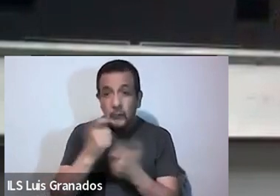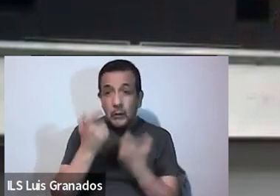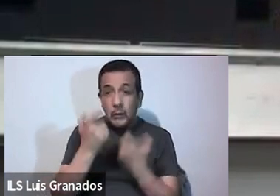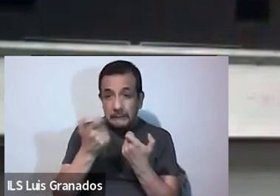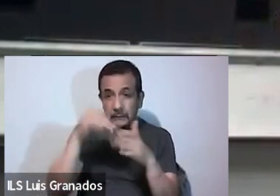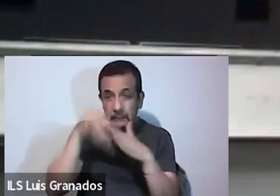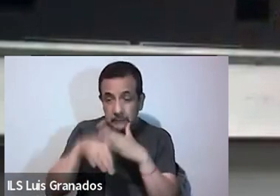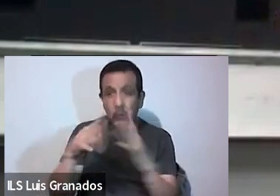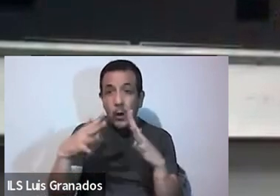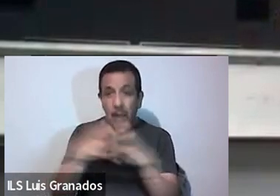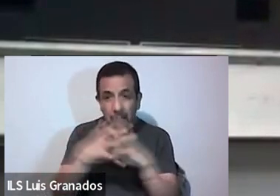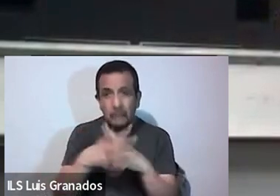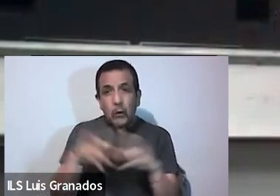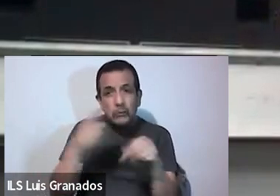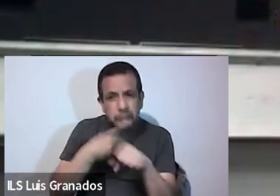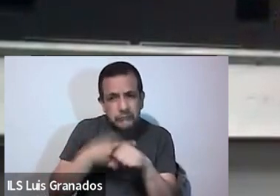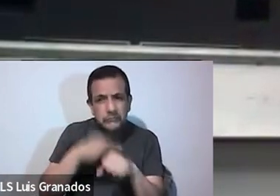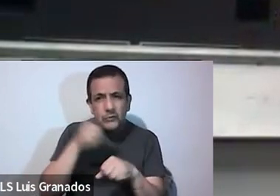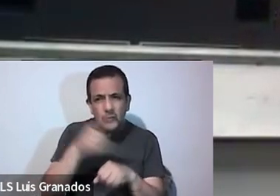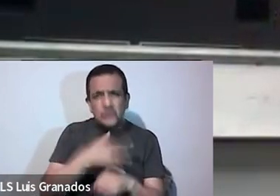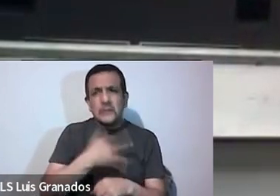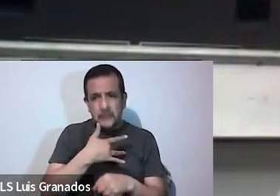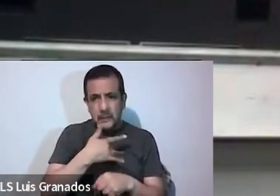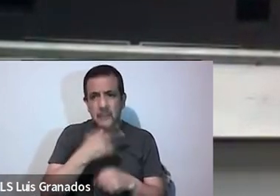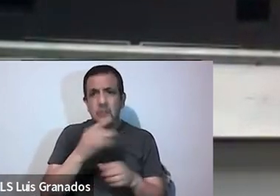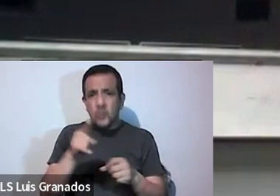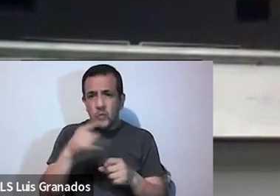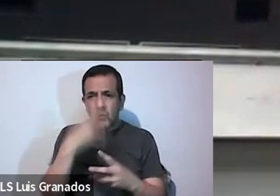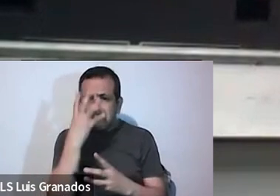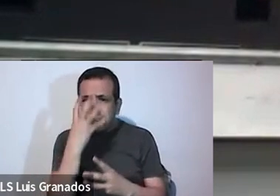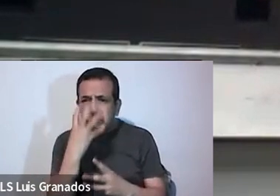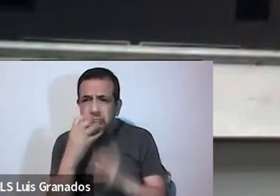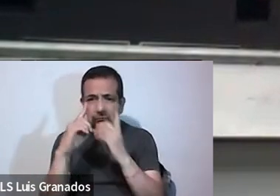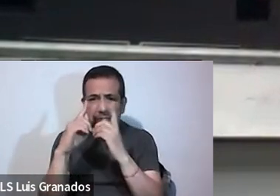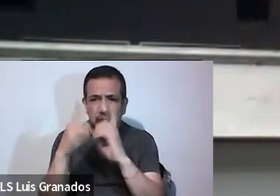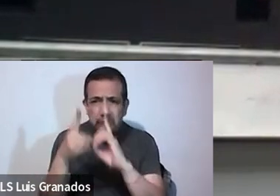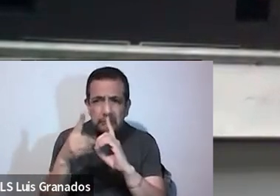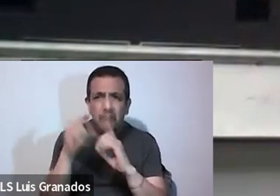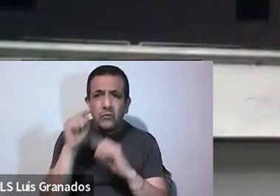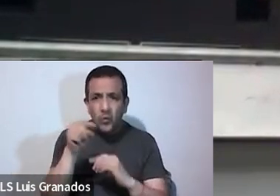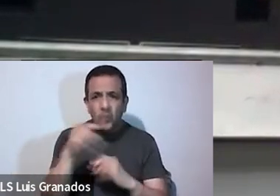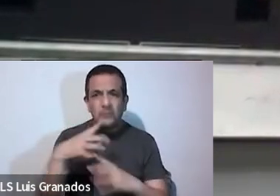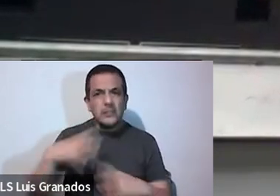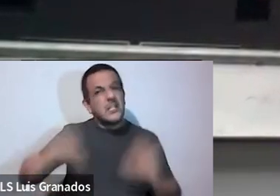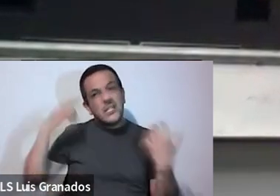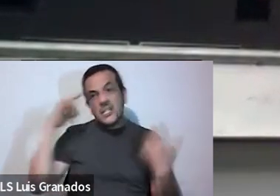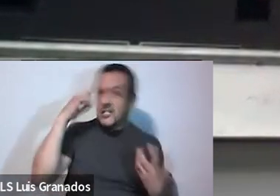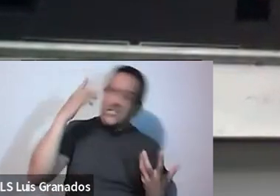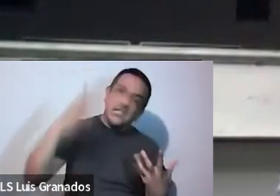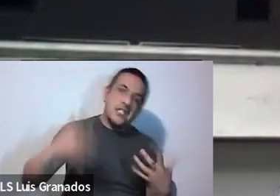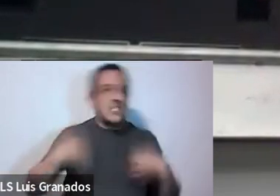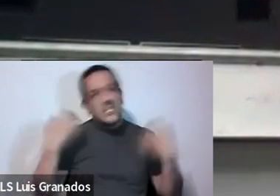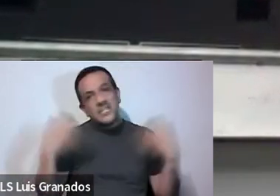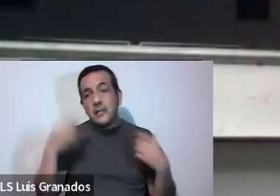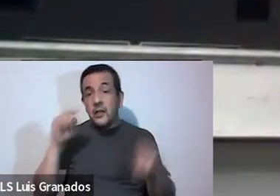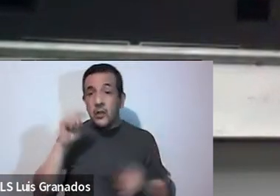guerra, por la enfermedad, por lo que estás pasando? ¿Estás deprimido? ¿Estás demasiado enojón? ¿Te has